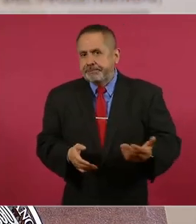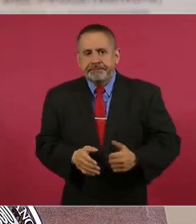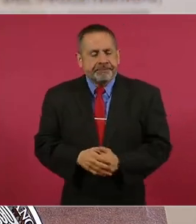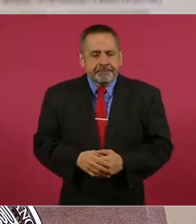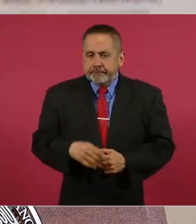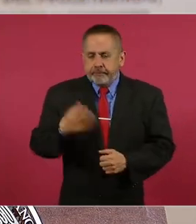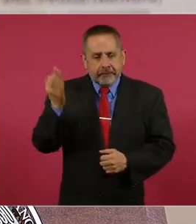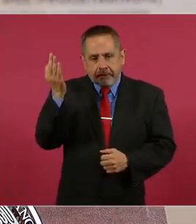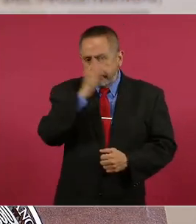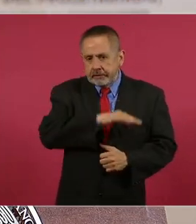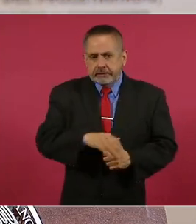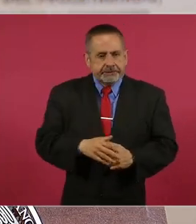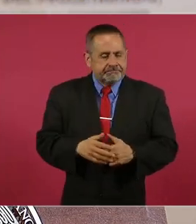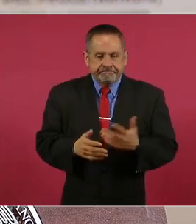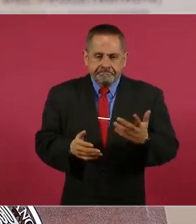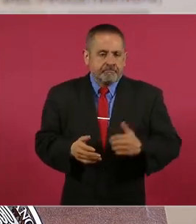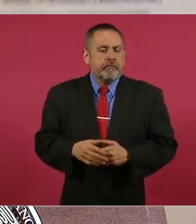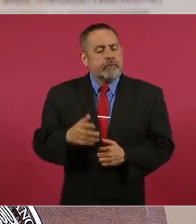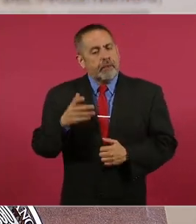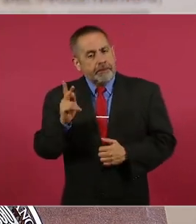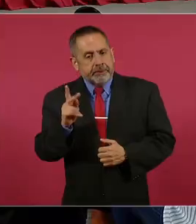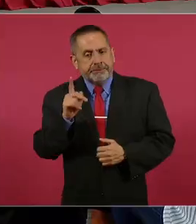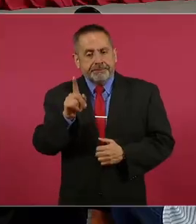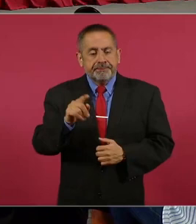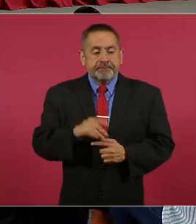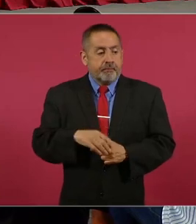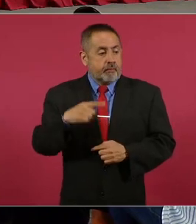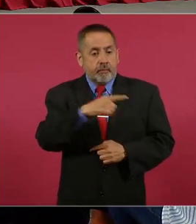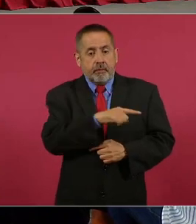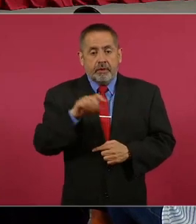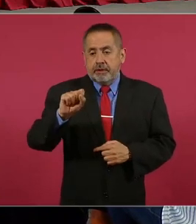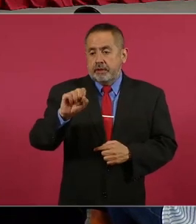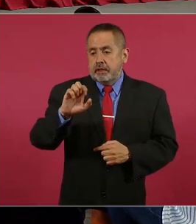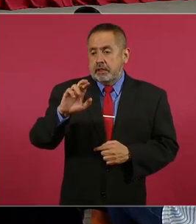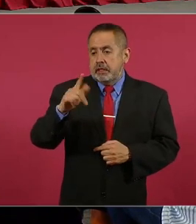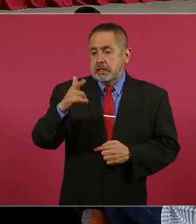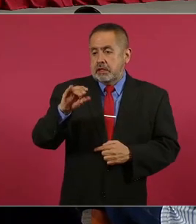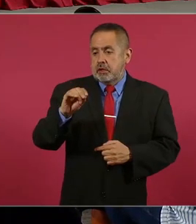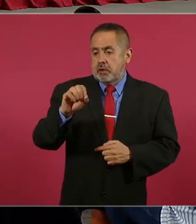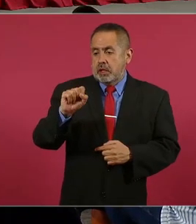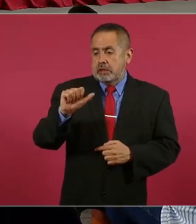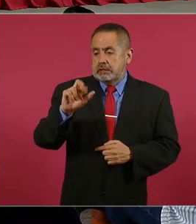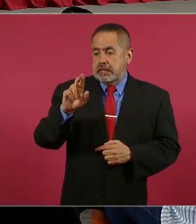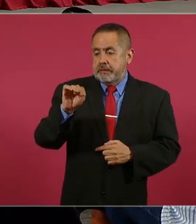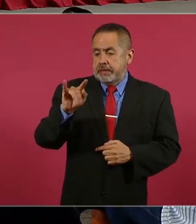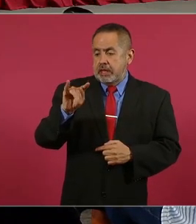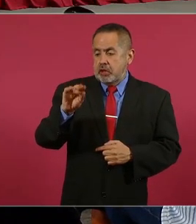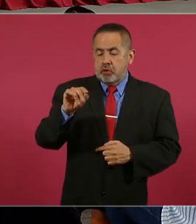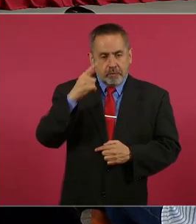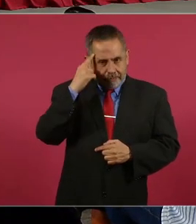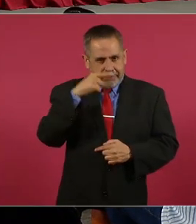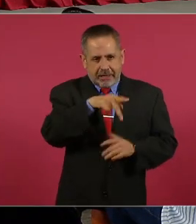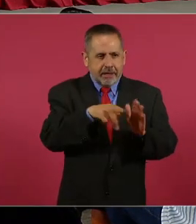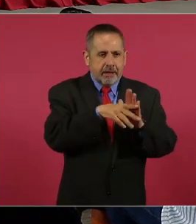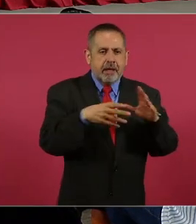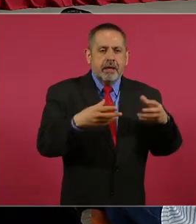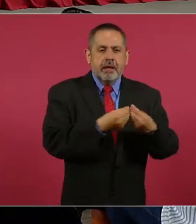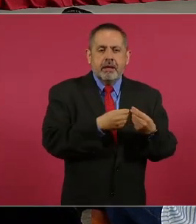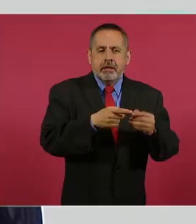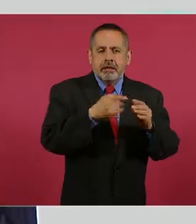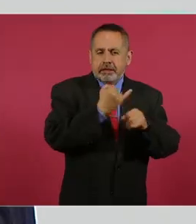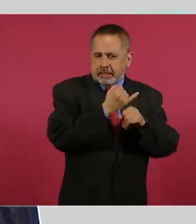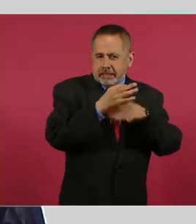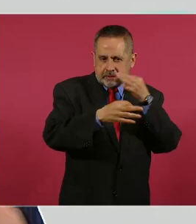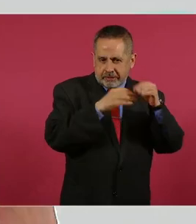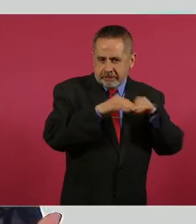es falso. Sin embargo, Sergio Sarmiento, no solamente en una columna para el Reforma, sino también en sus redes